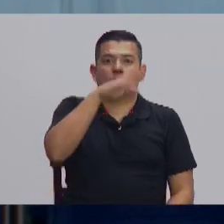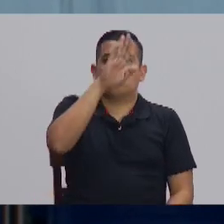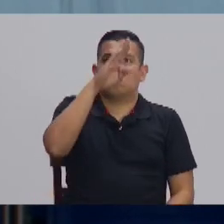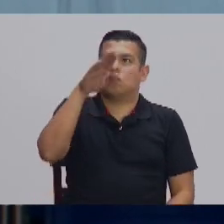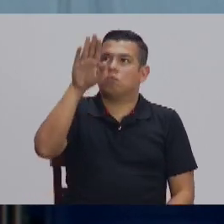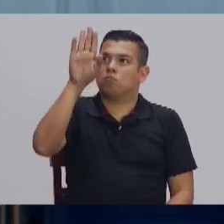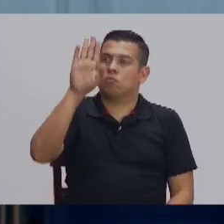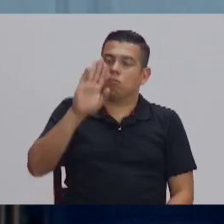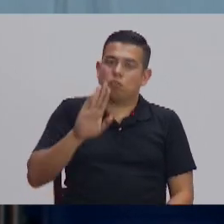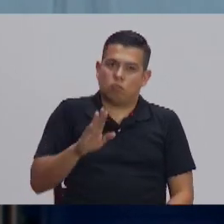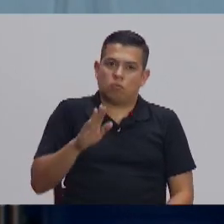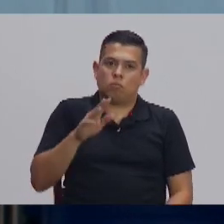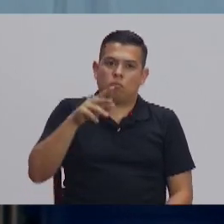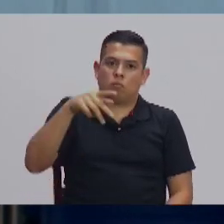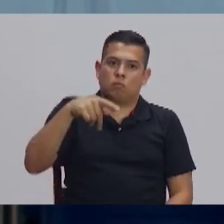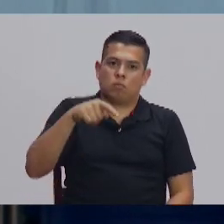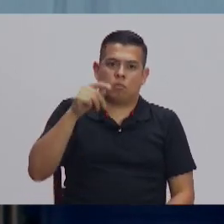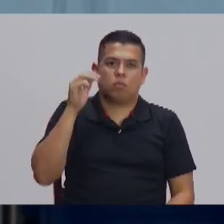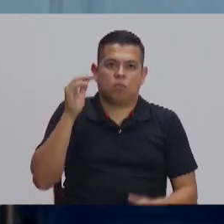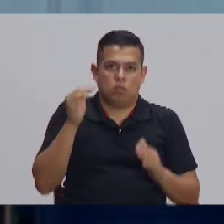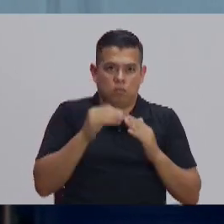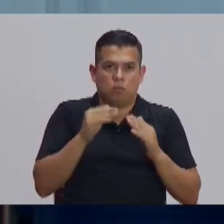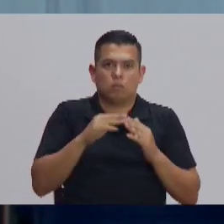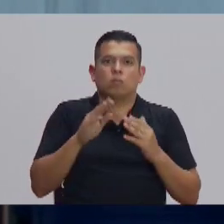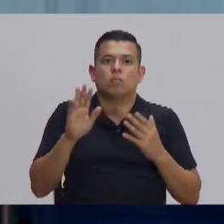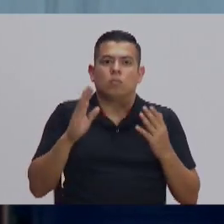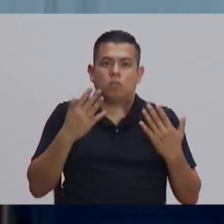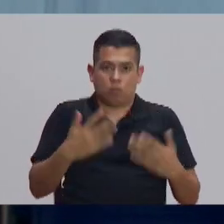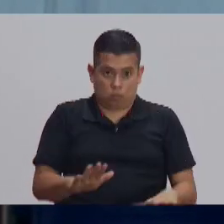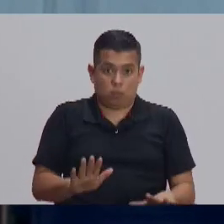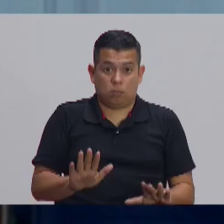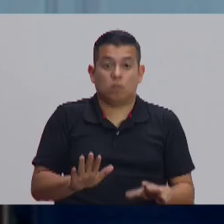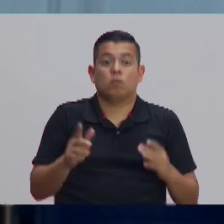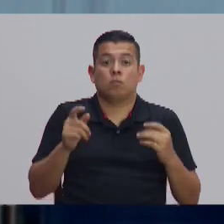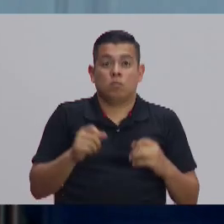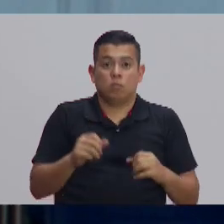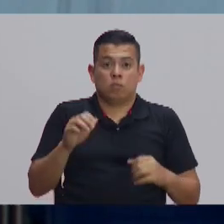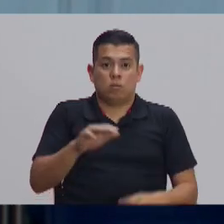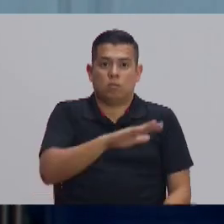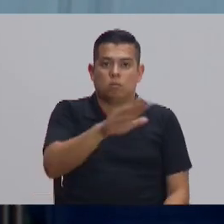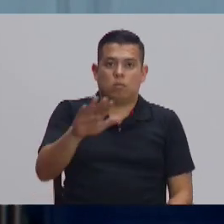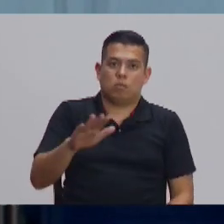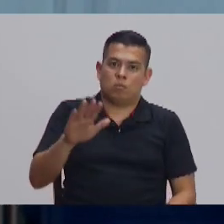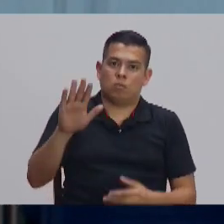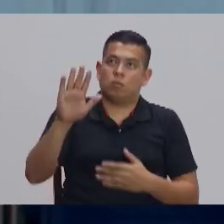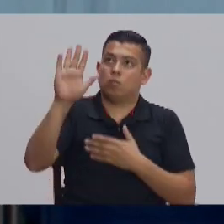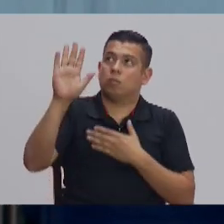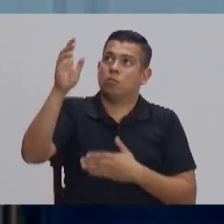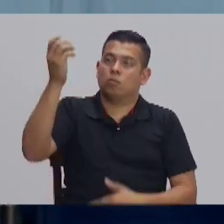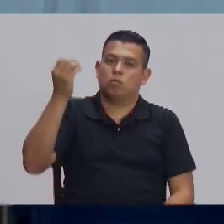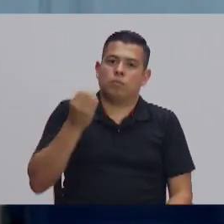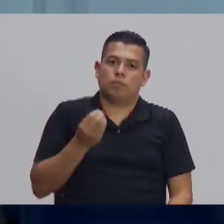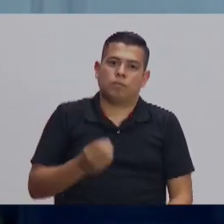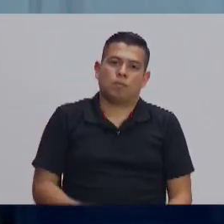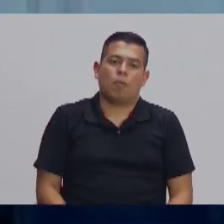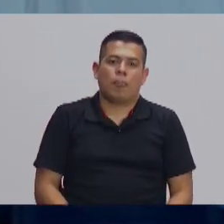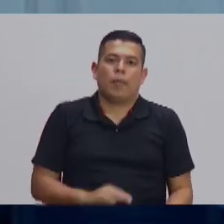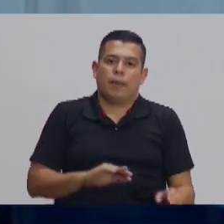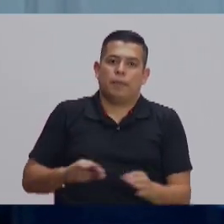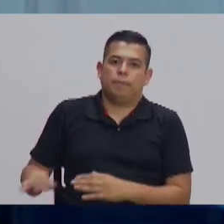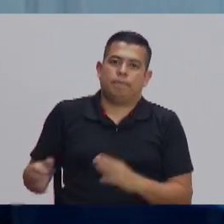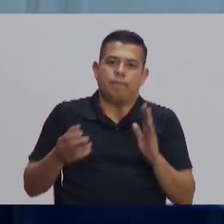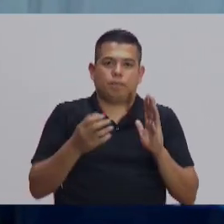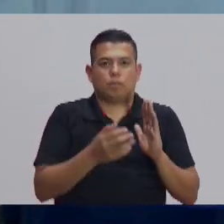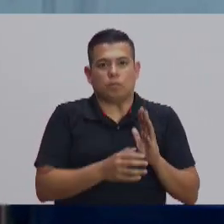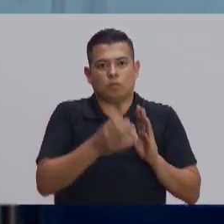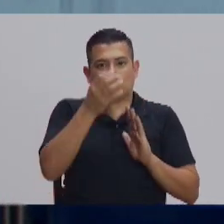la hacen y ahora están listos para entrar a la tierra prometida otra cosa importante en el